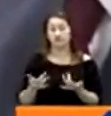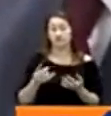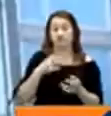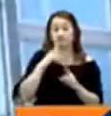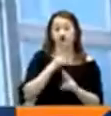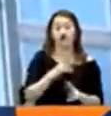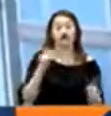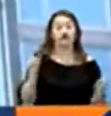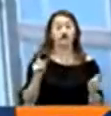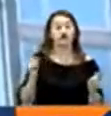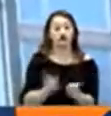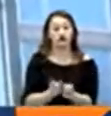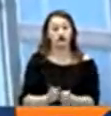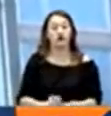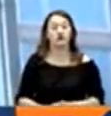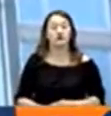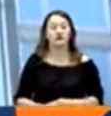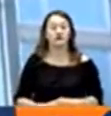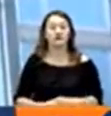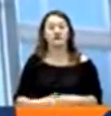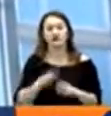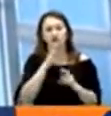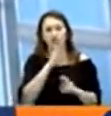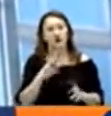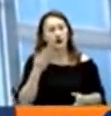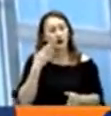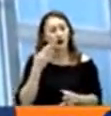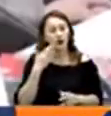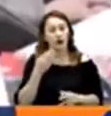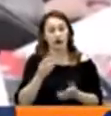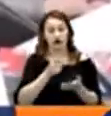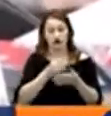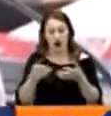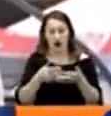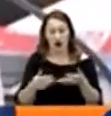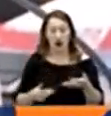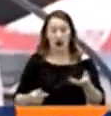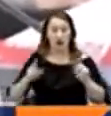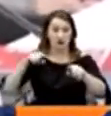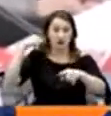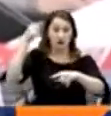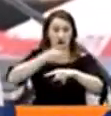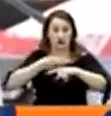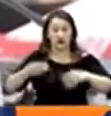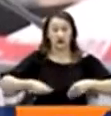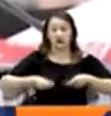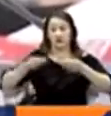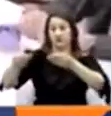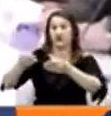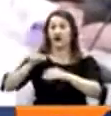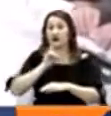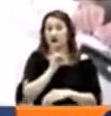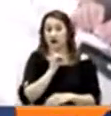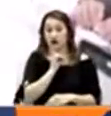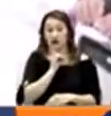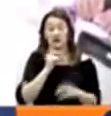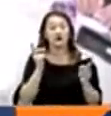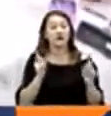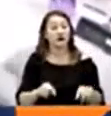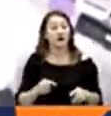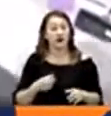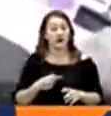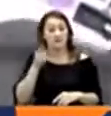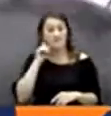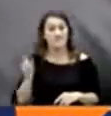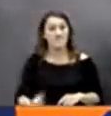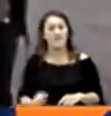respuestas concretas. Respuesta que será entregada de forma escrita la próxima semana por parte de Estados Unidos y de la que se desconoce